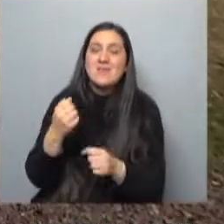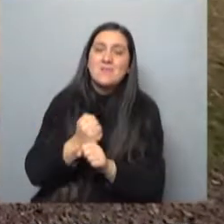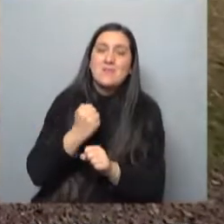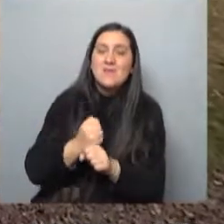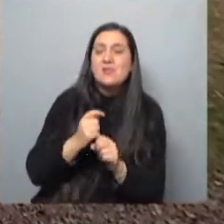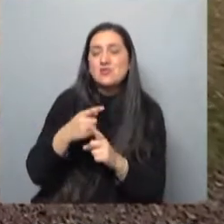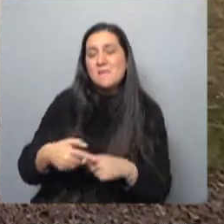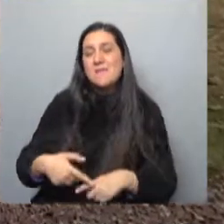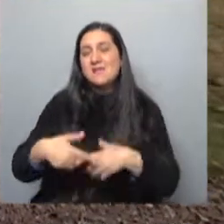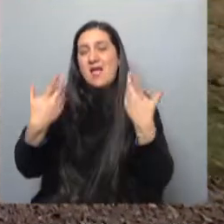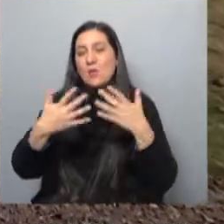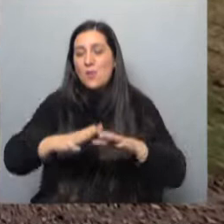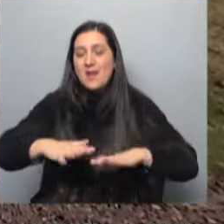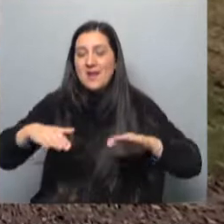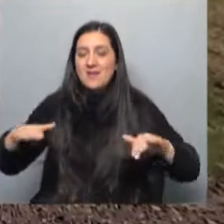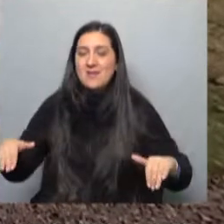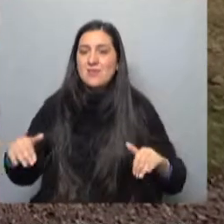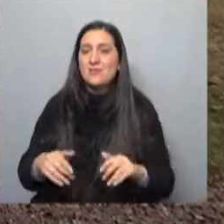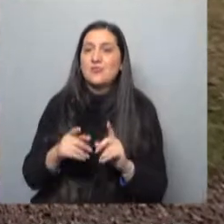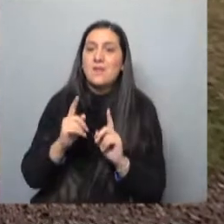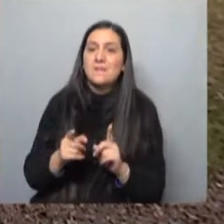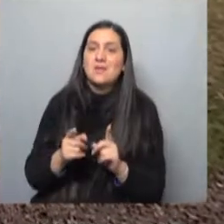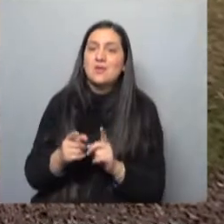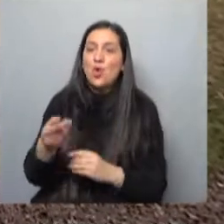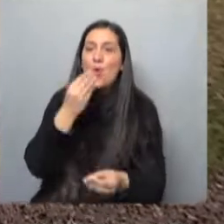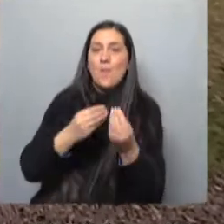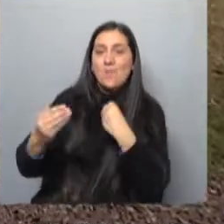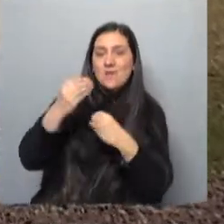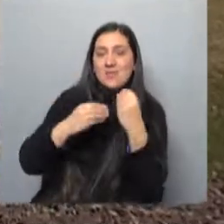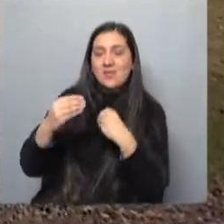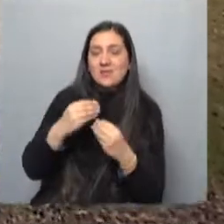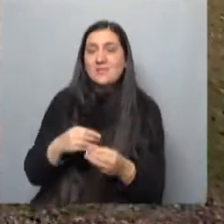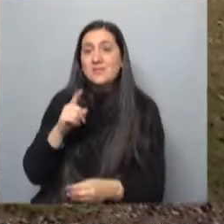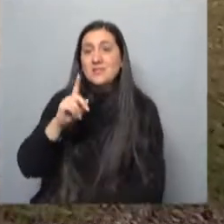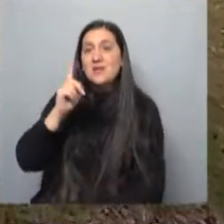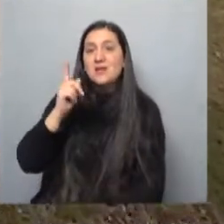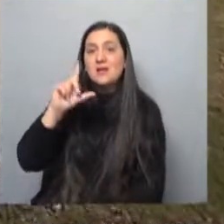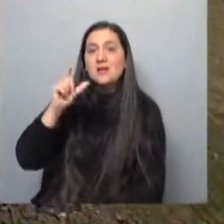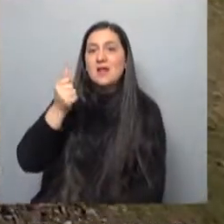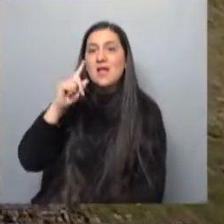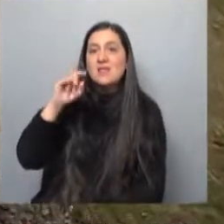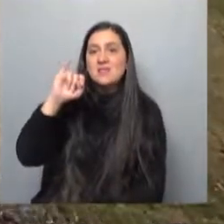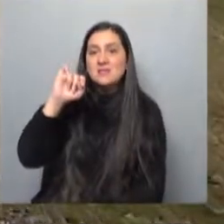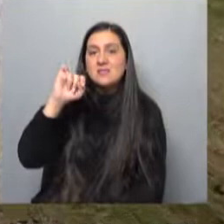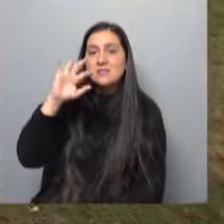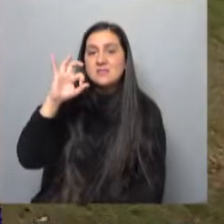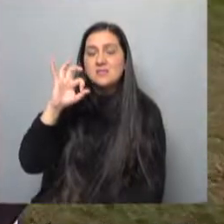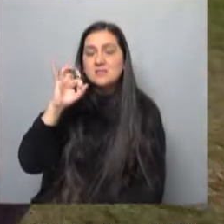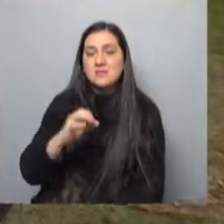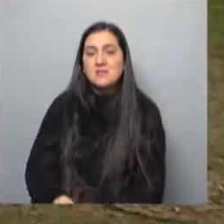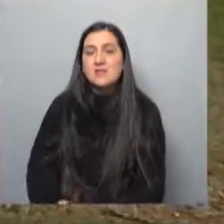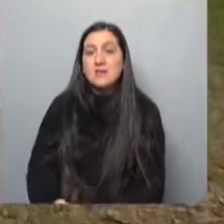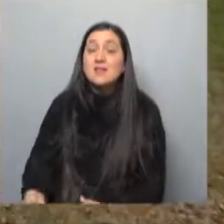espectáculos para niños también bueno comida y estamos con Gladys lago integrante del Consejo